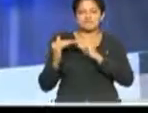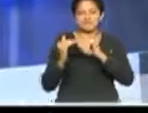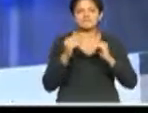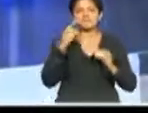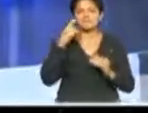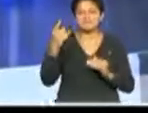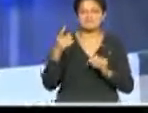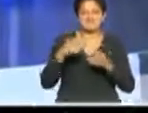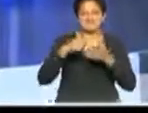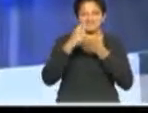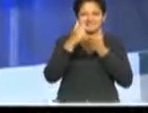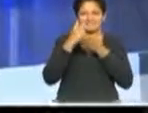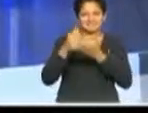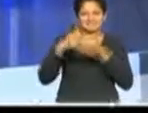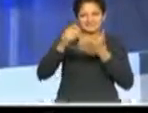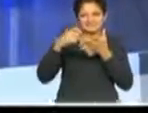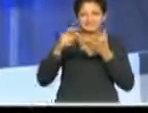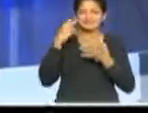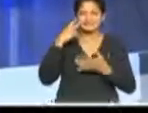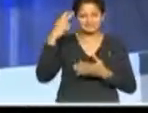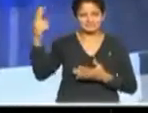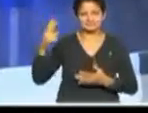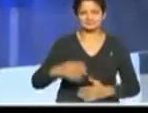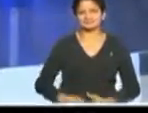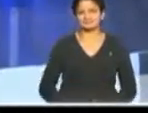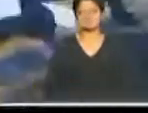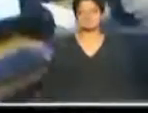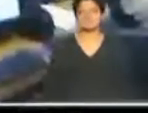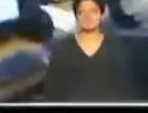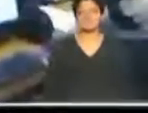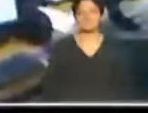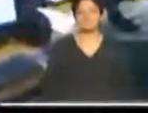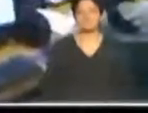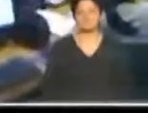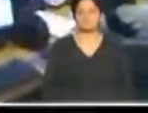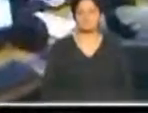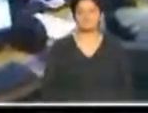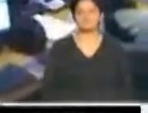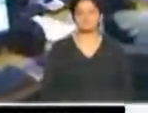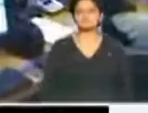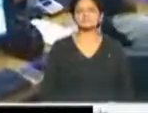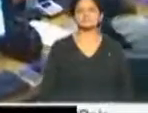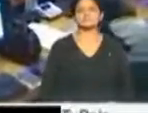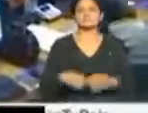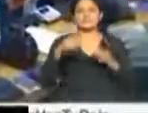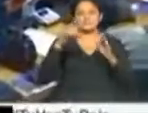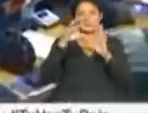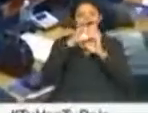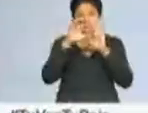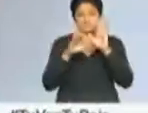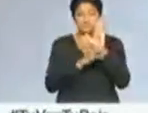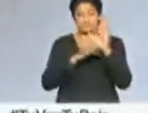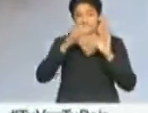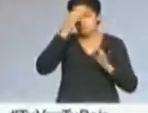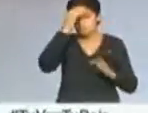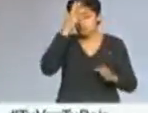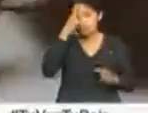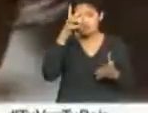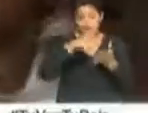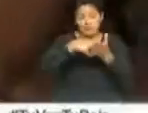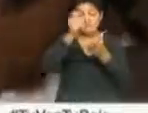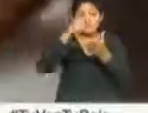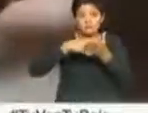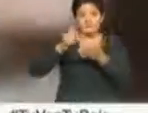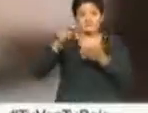los destaca el asambleísta nacional Francisco Agó. Con la aprobación del Código Orgánico de la Economía Social del Conocimiento,